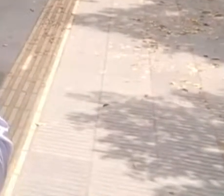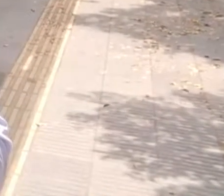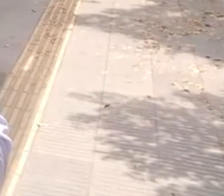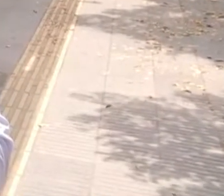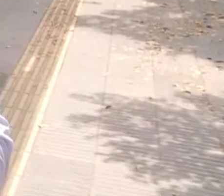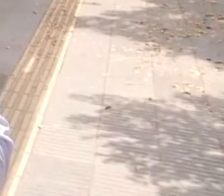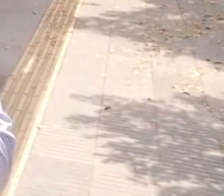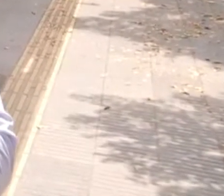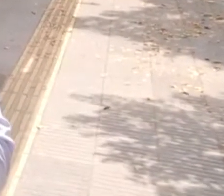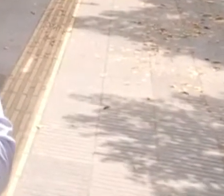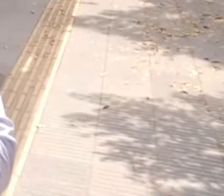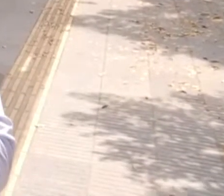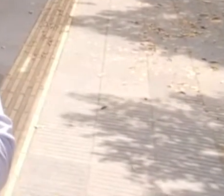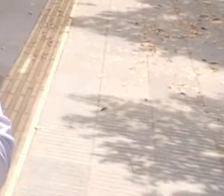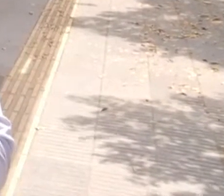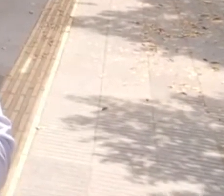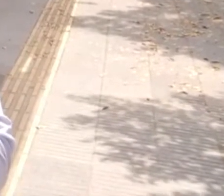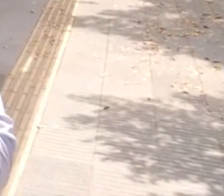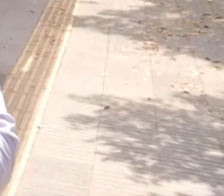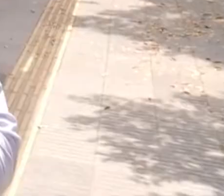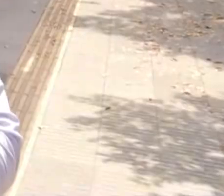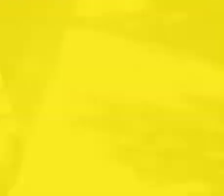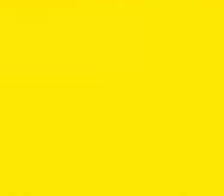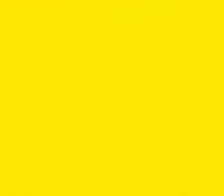Noticias. Richard Quiñones, estamos informando.